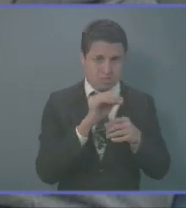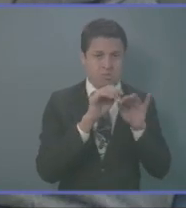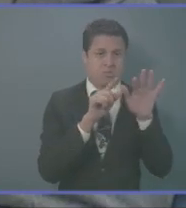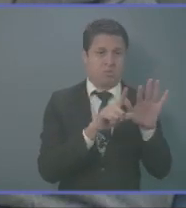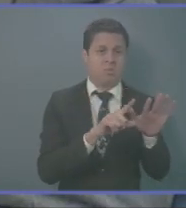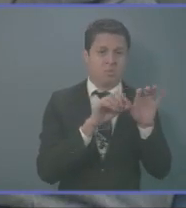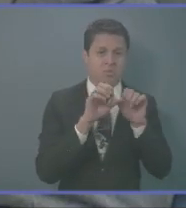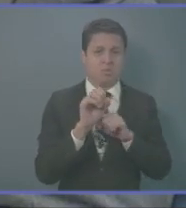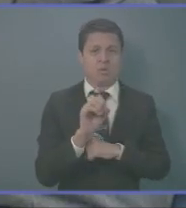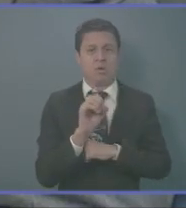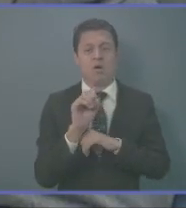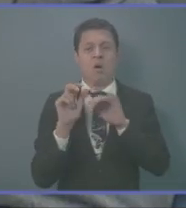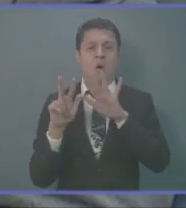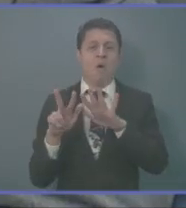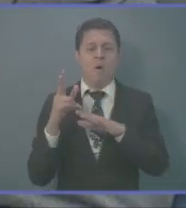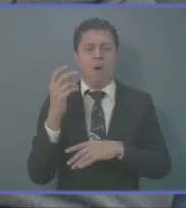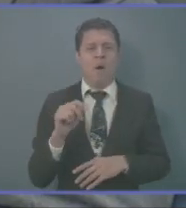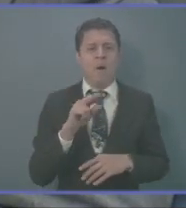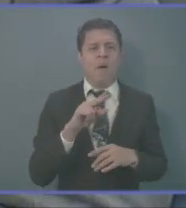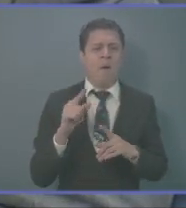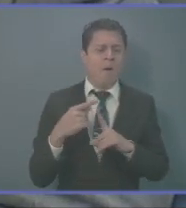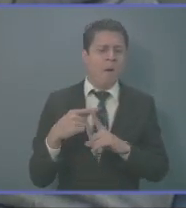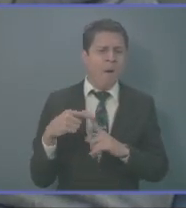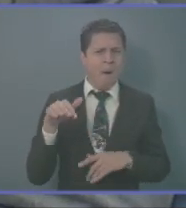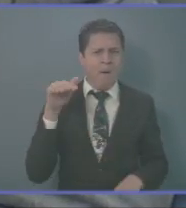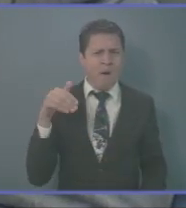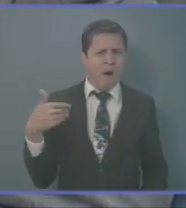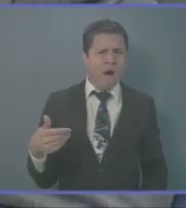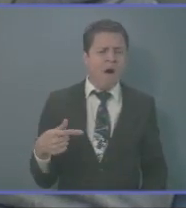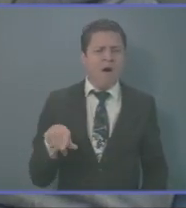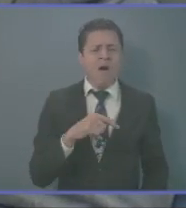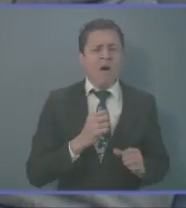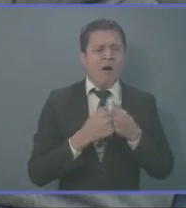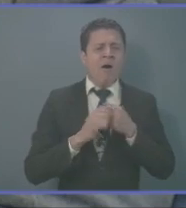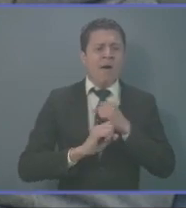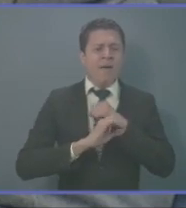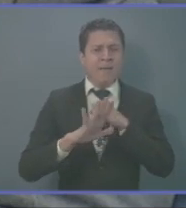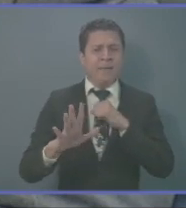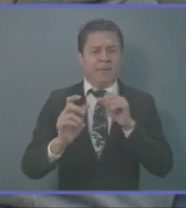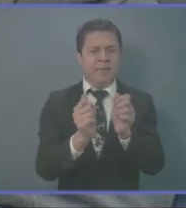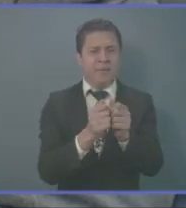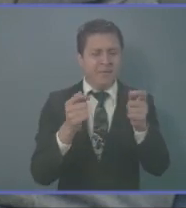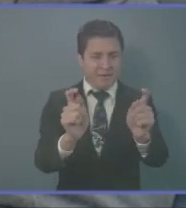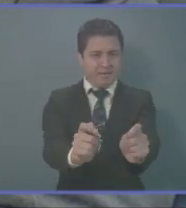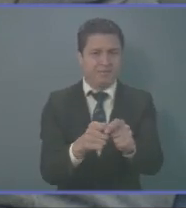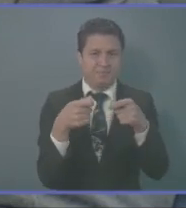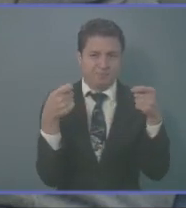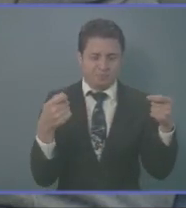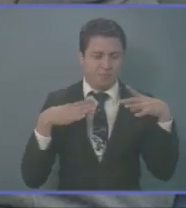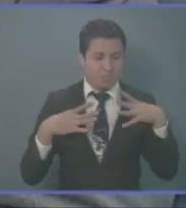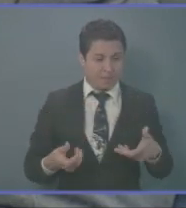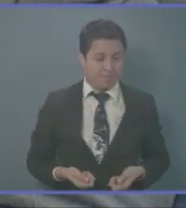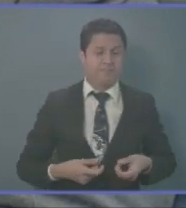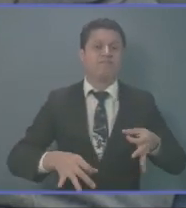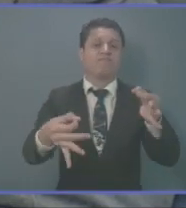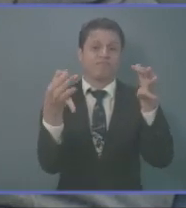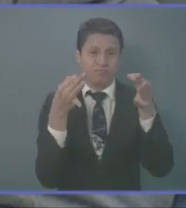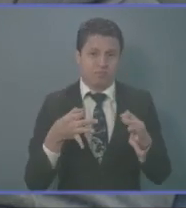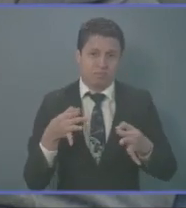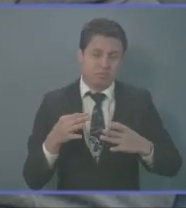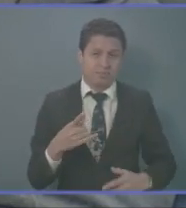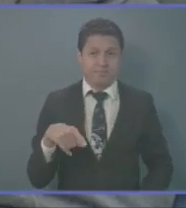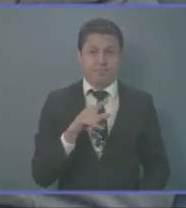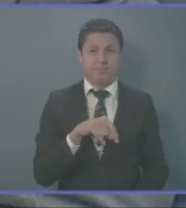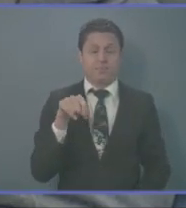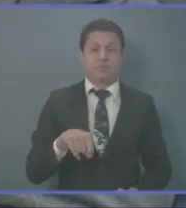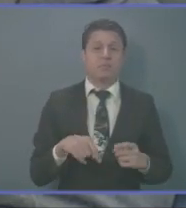de fecha 26 de marzo de 2020. Publicado en el Diario Oficial número 63, tomo 426 de la misma fecha, y